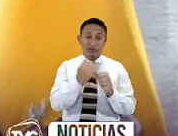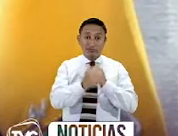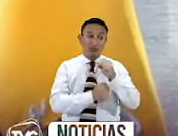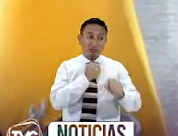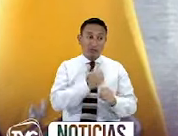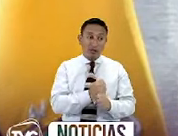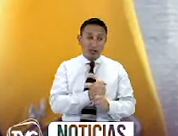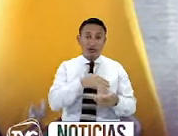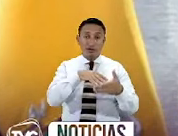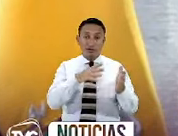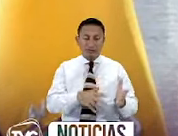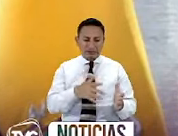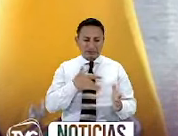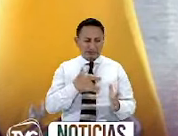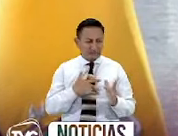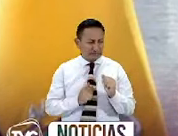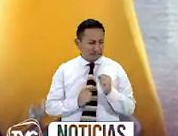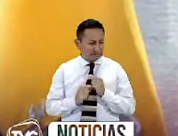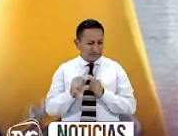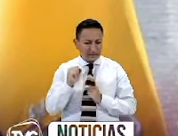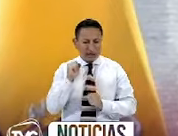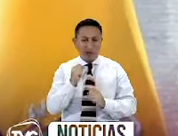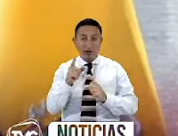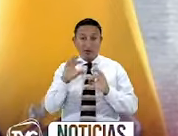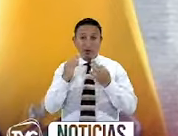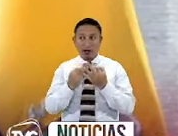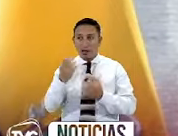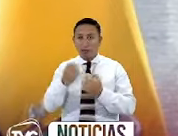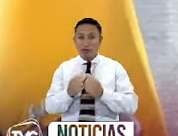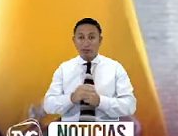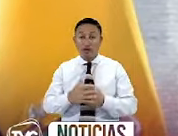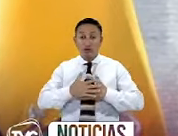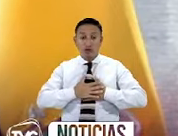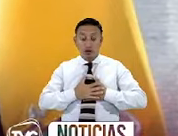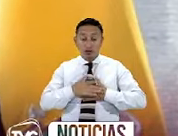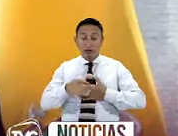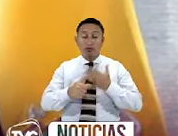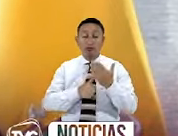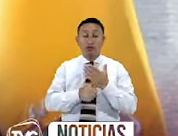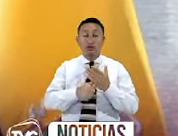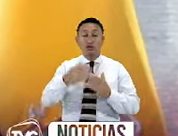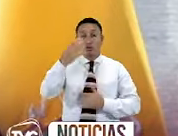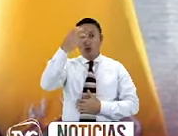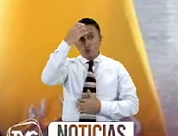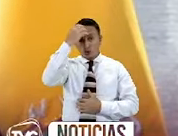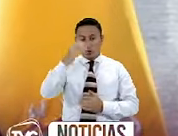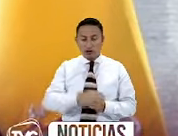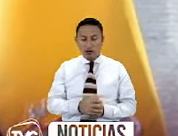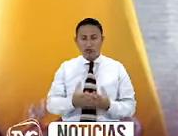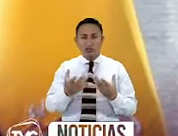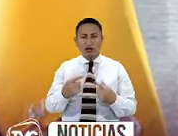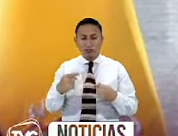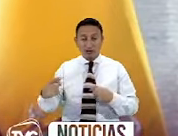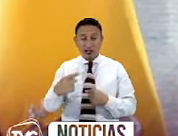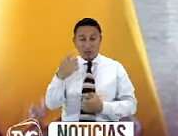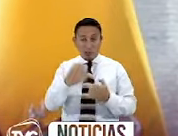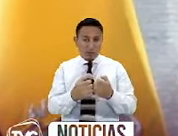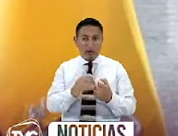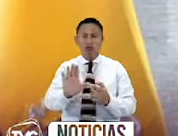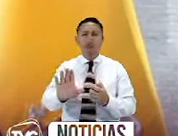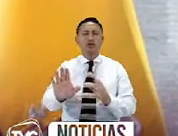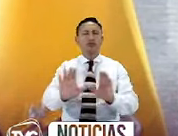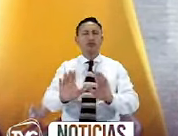estudiante, afecta a la familia, y nosotros desde el Ministerio de Educación queremos evitar estos